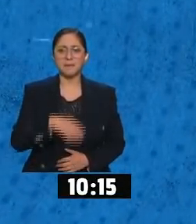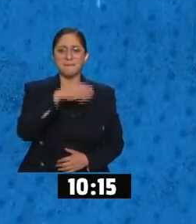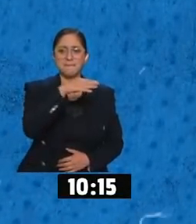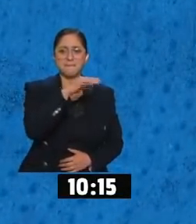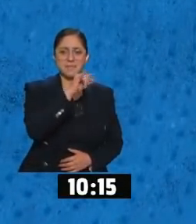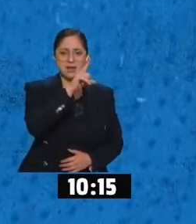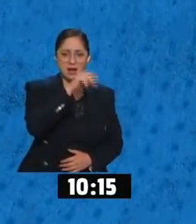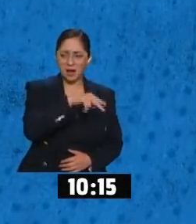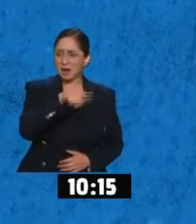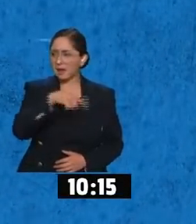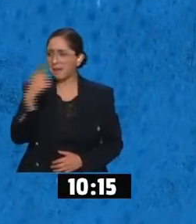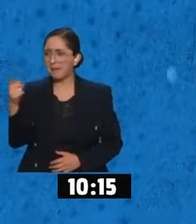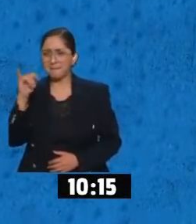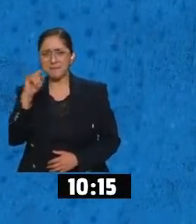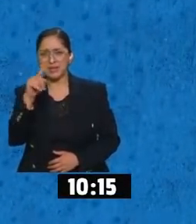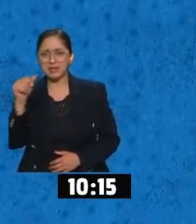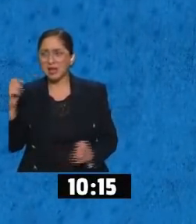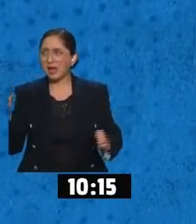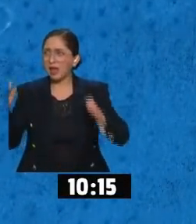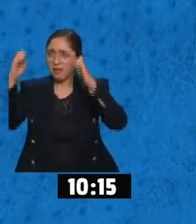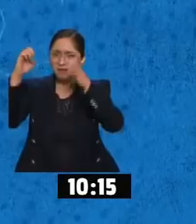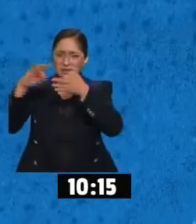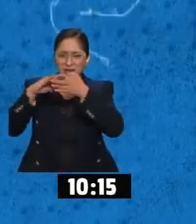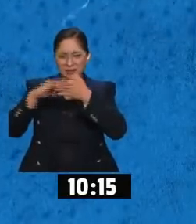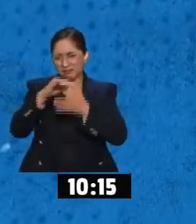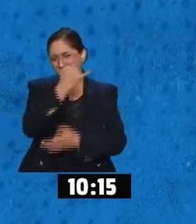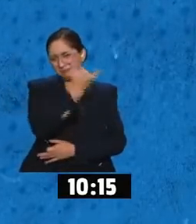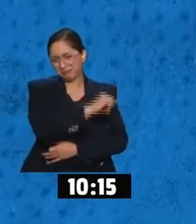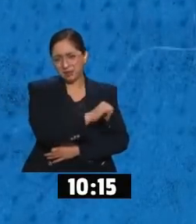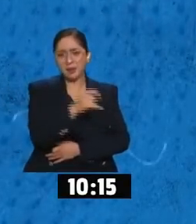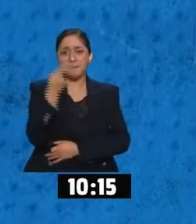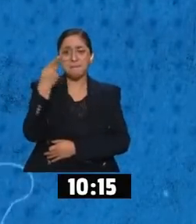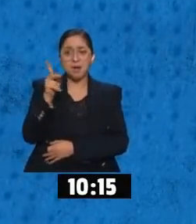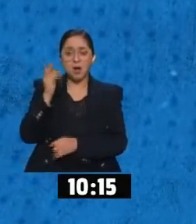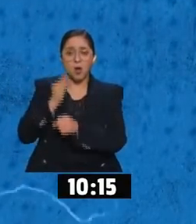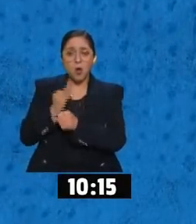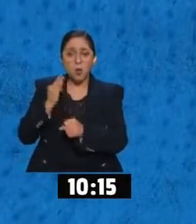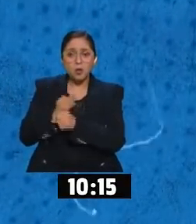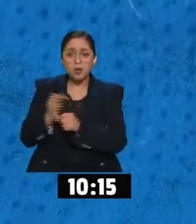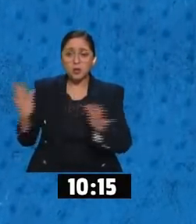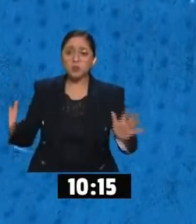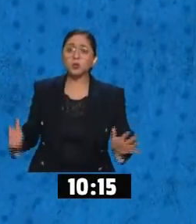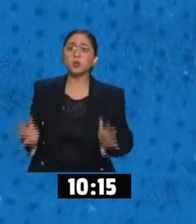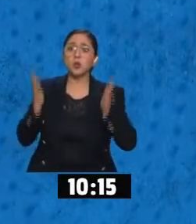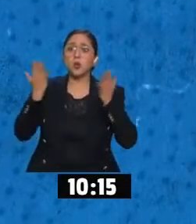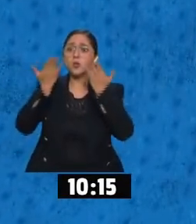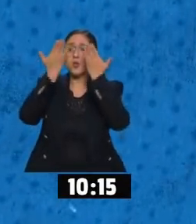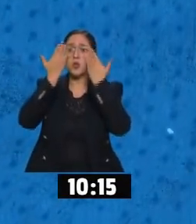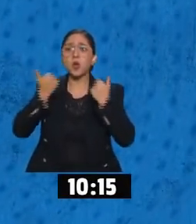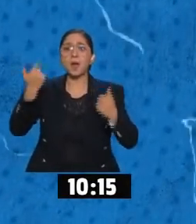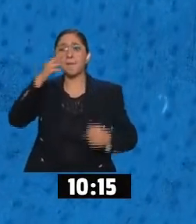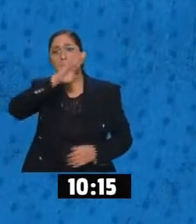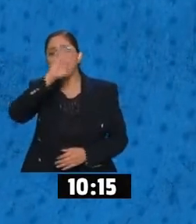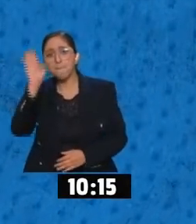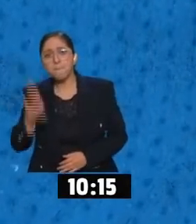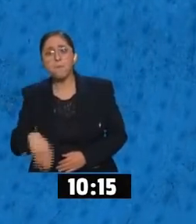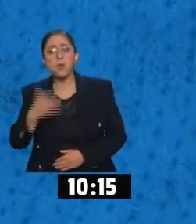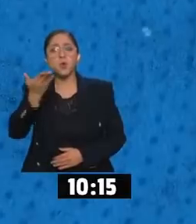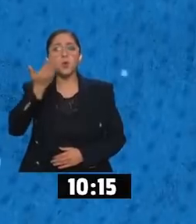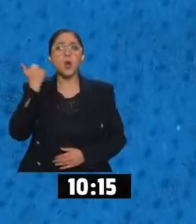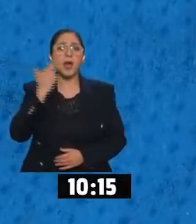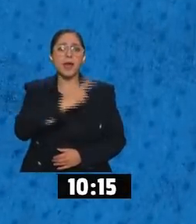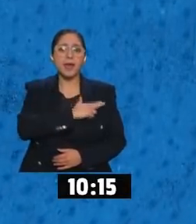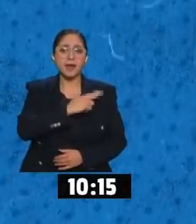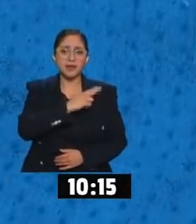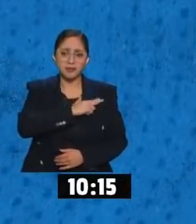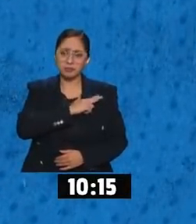en la torre de pizza. Cállese. Sorpresivamente no hay muertos ni heridos. Ay, Dios bendito. ¡Bendito!